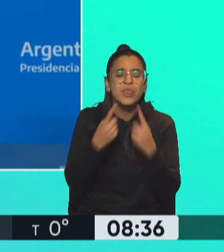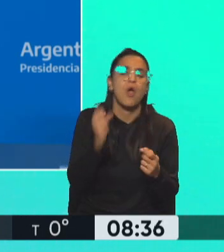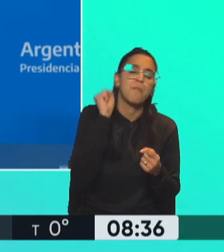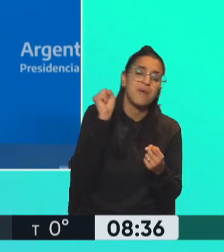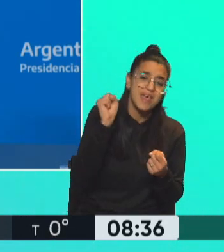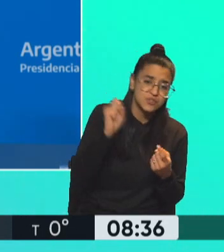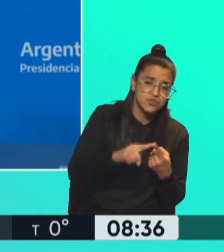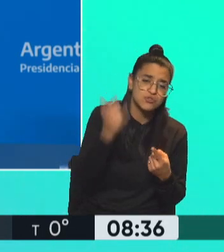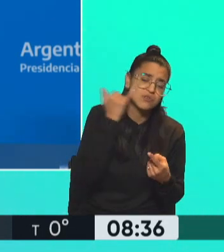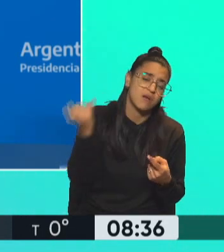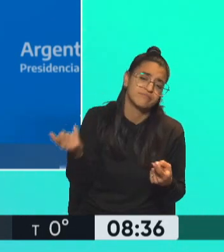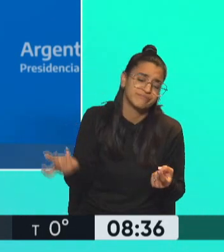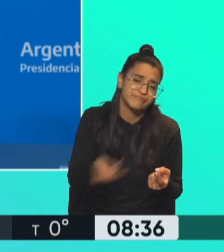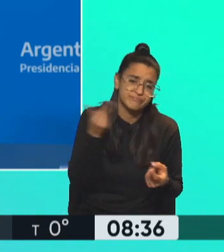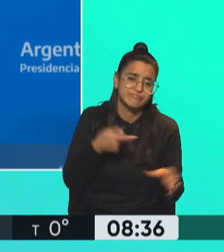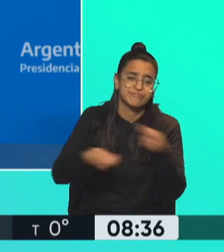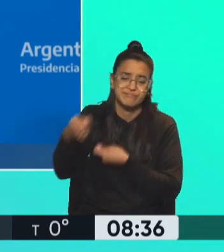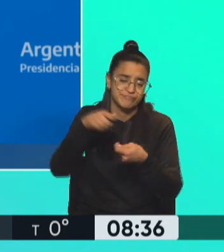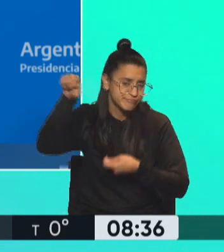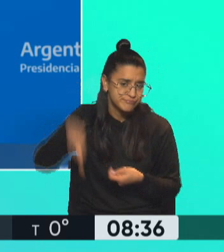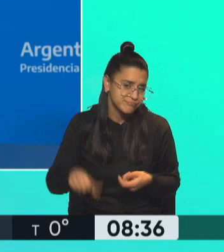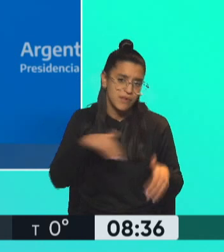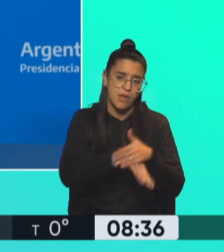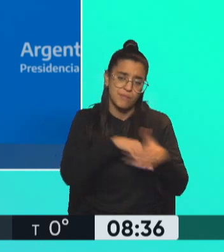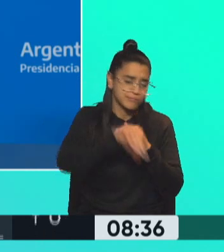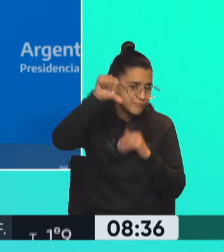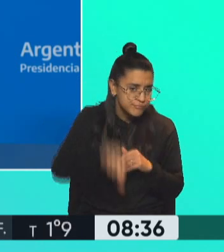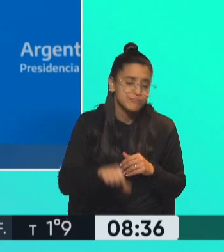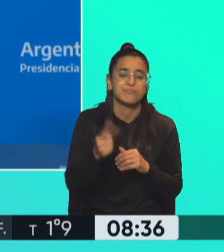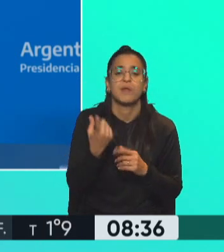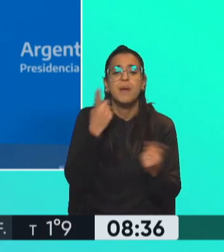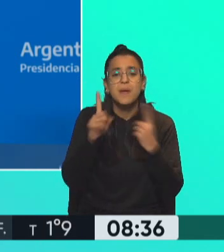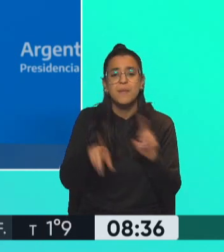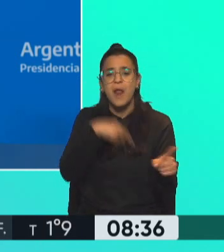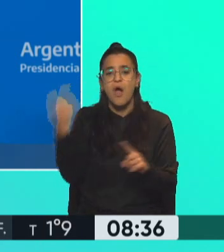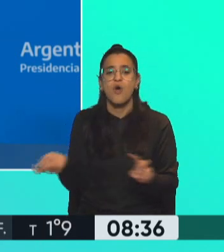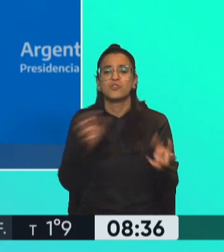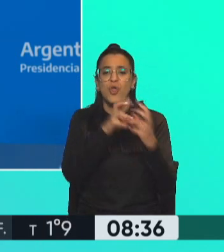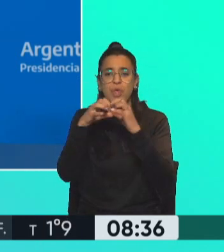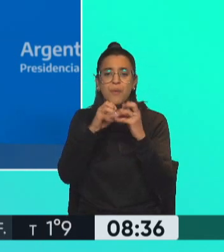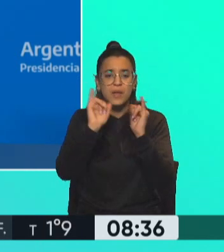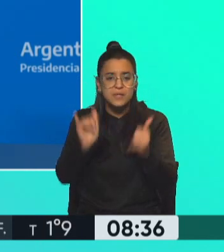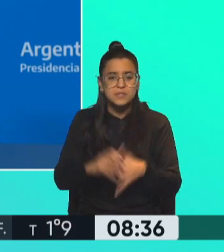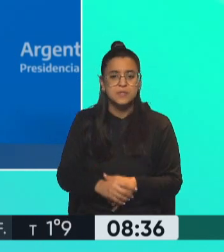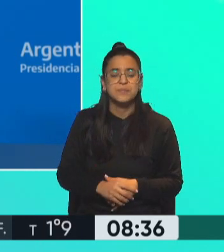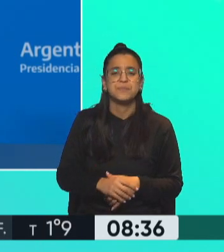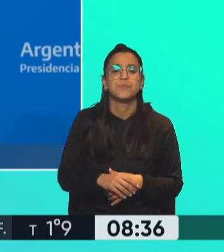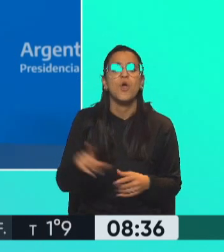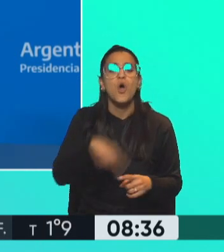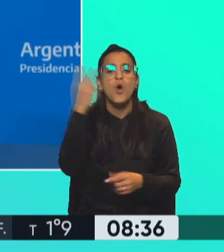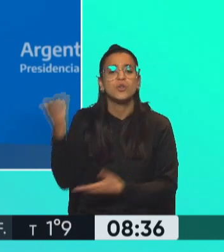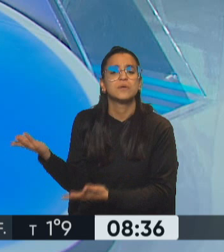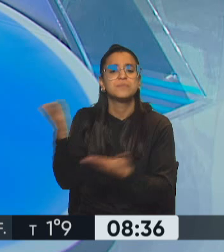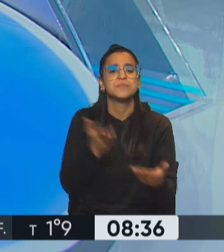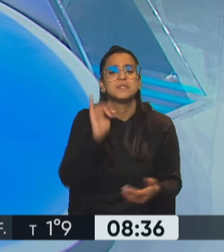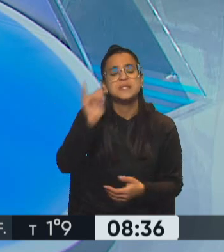como que ya no sirve ni para transaccionar, ni como para ahorrar, pero bueno, para otro debate. Bueno, tenemos otro invitado. Así